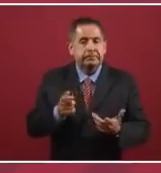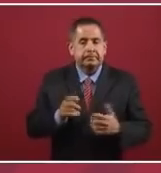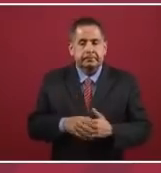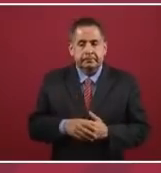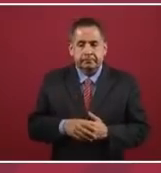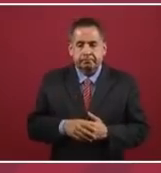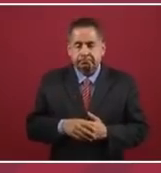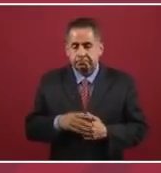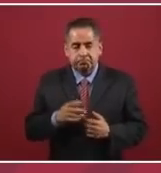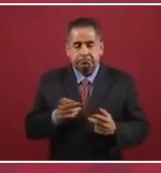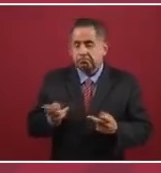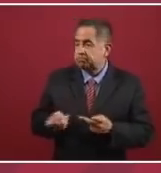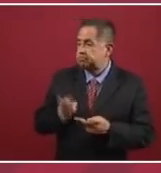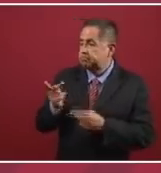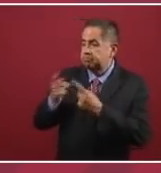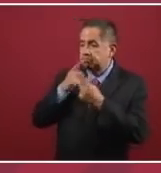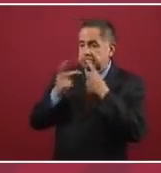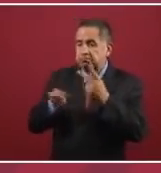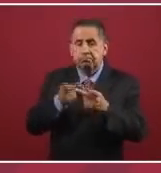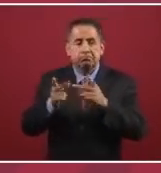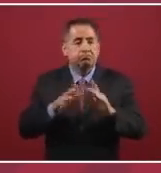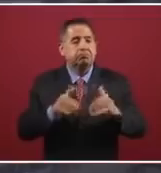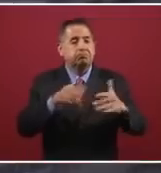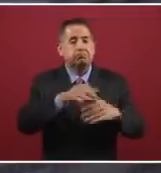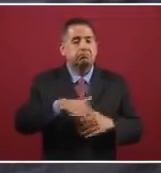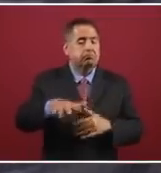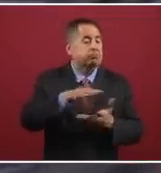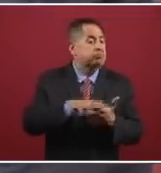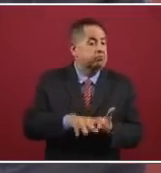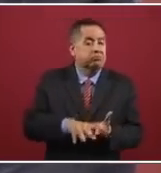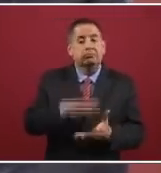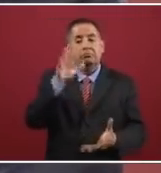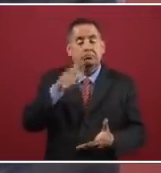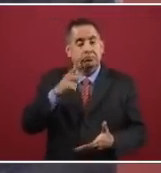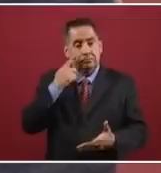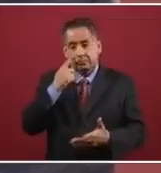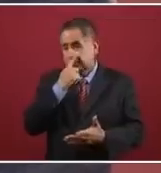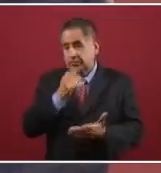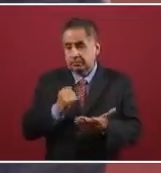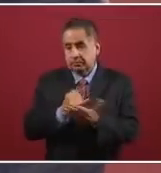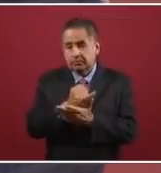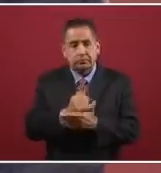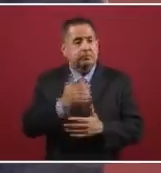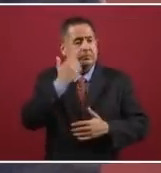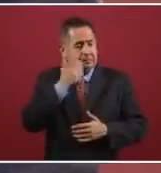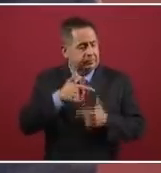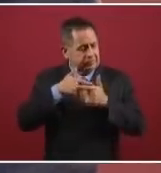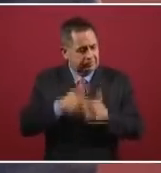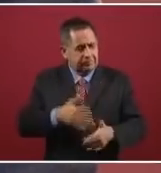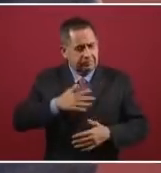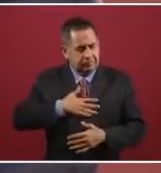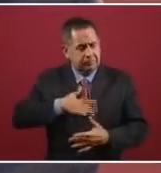una consulta y la mayoría decide seguir siendo mexicanos.